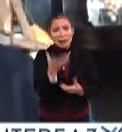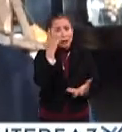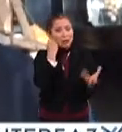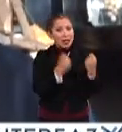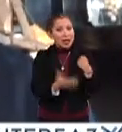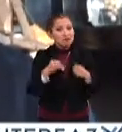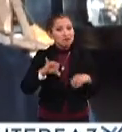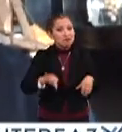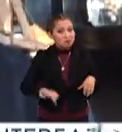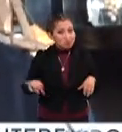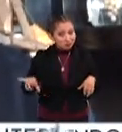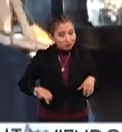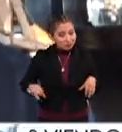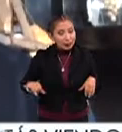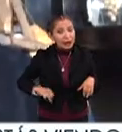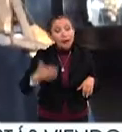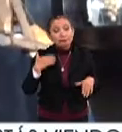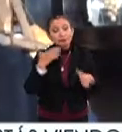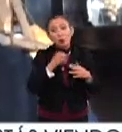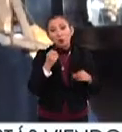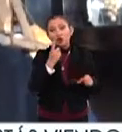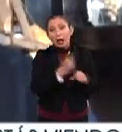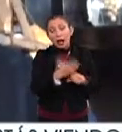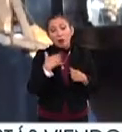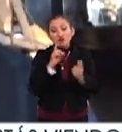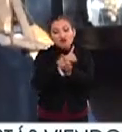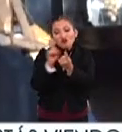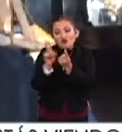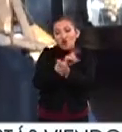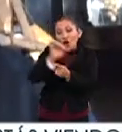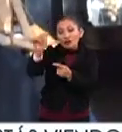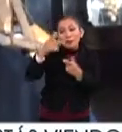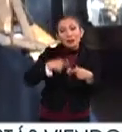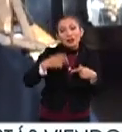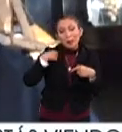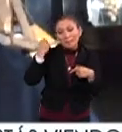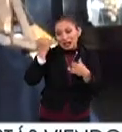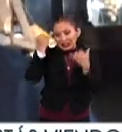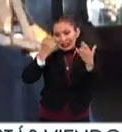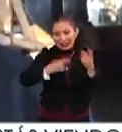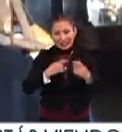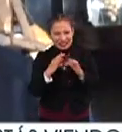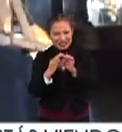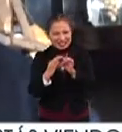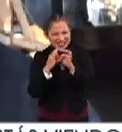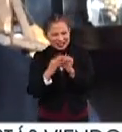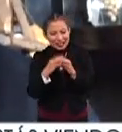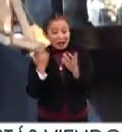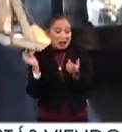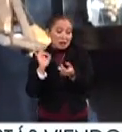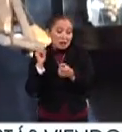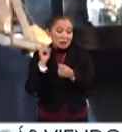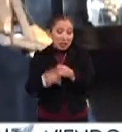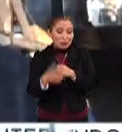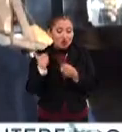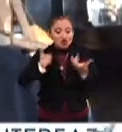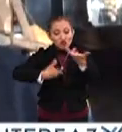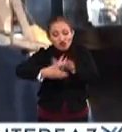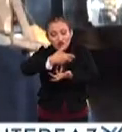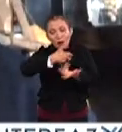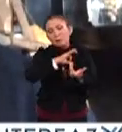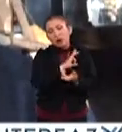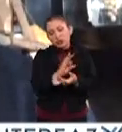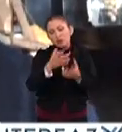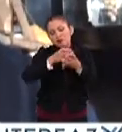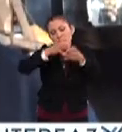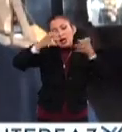aprender cosas interesantes y va a tener la oportunidad de interactuar con los usuarios con las mismas inquietudes, de tal forma que a través de estos foros también